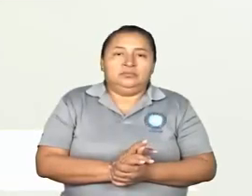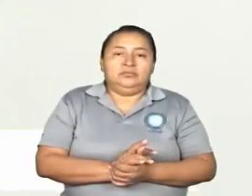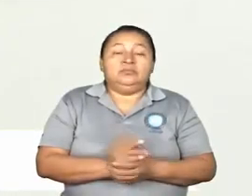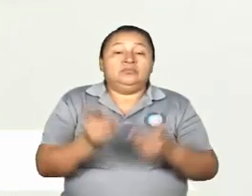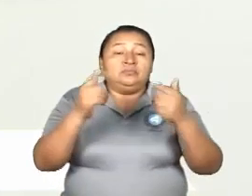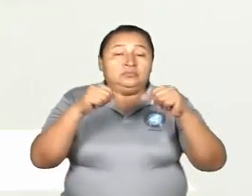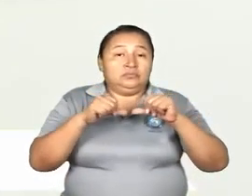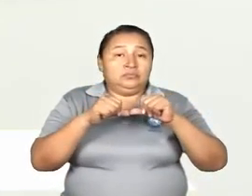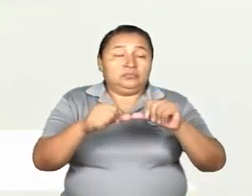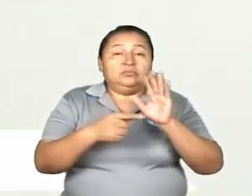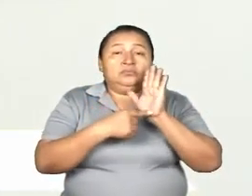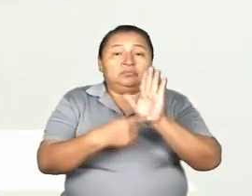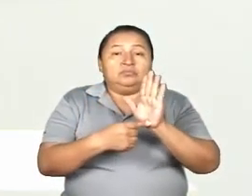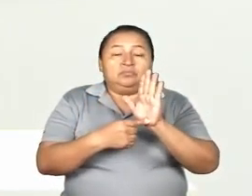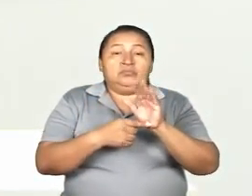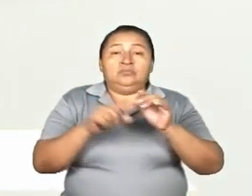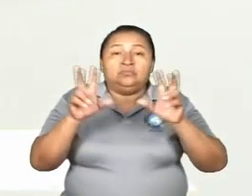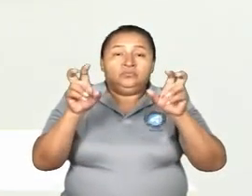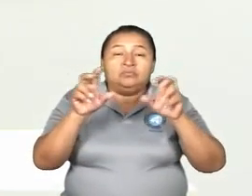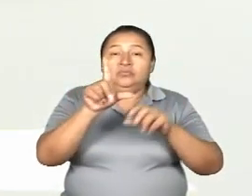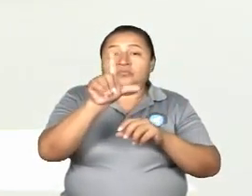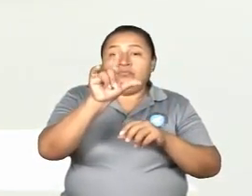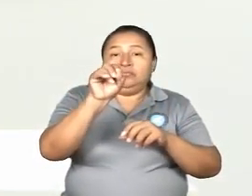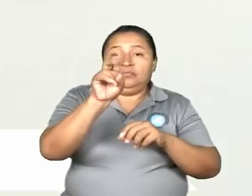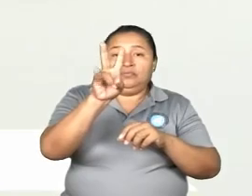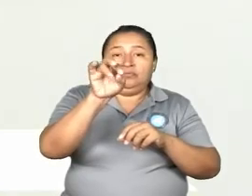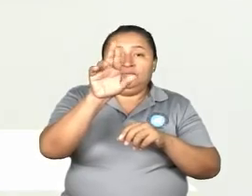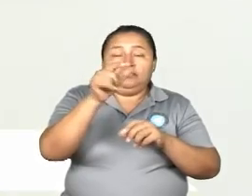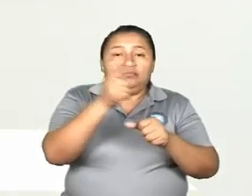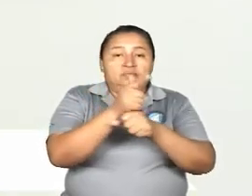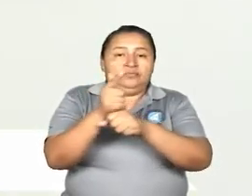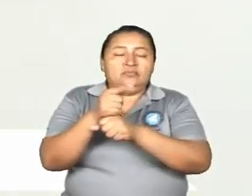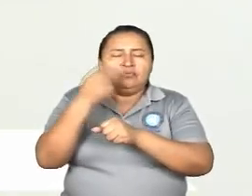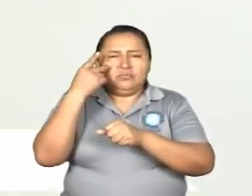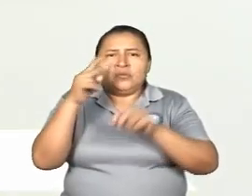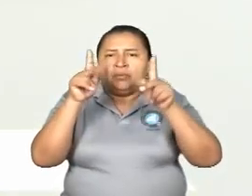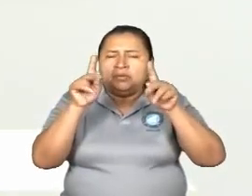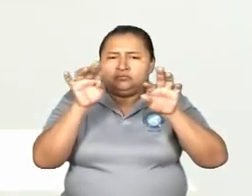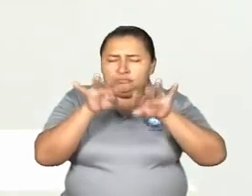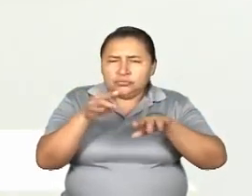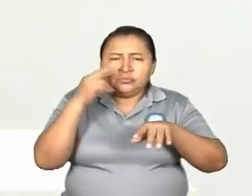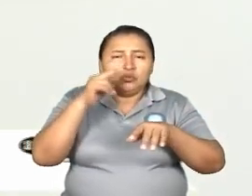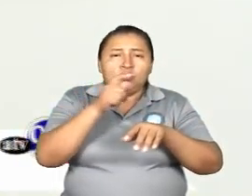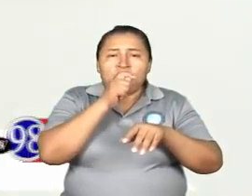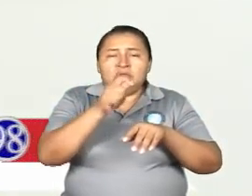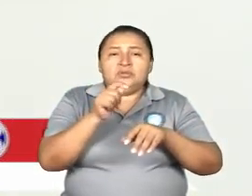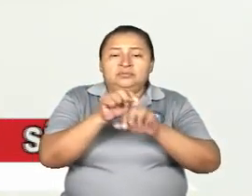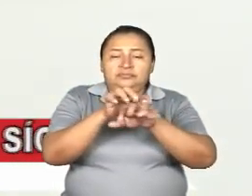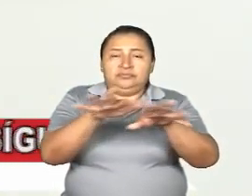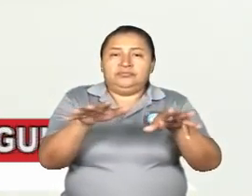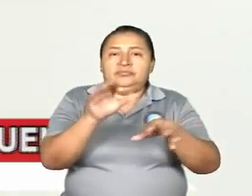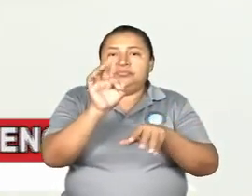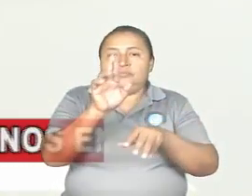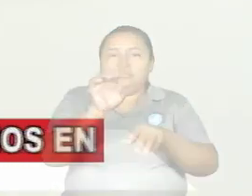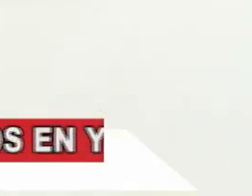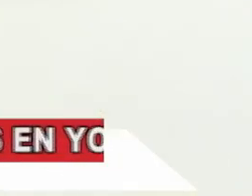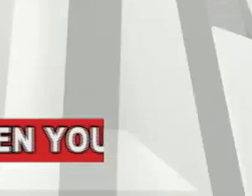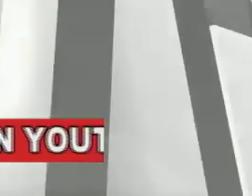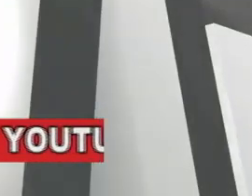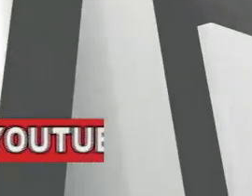A continuación les presentamos nuestro segmento Lo Viral, con videos que están captando la atención de los usuarios en las redes sociales.